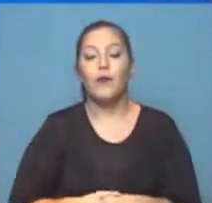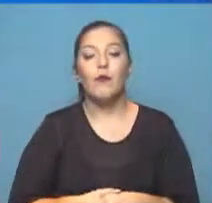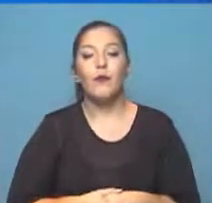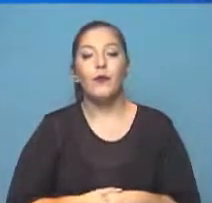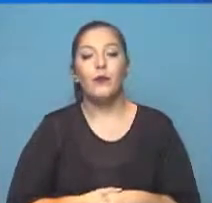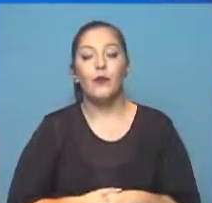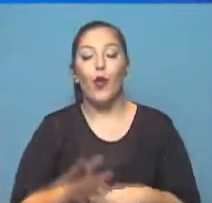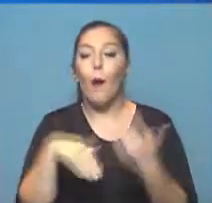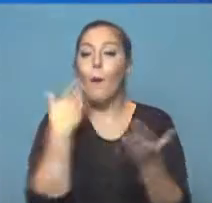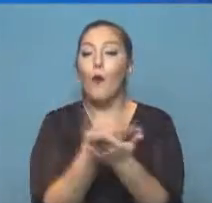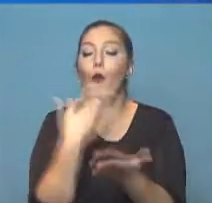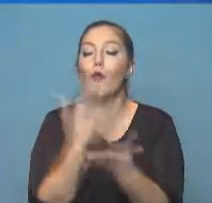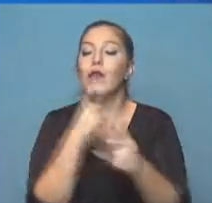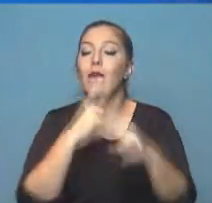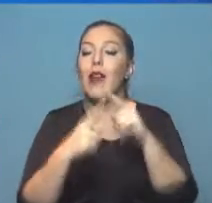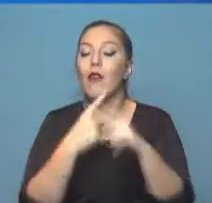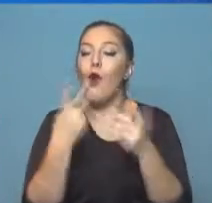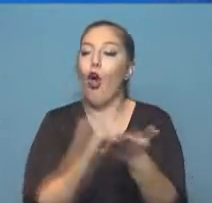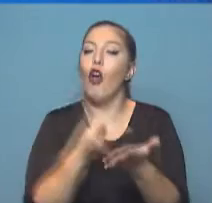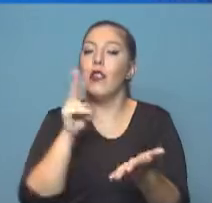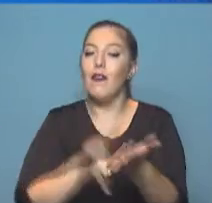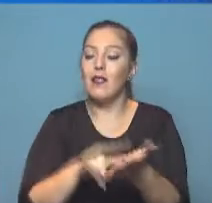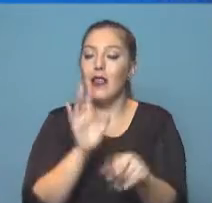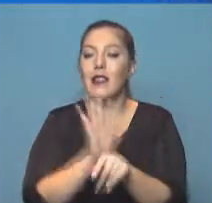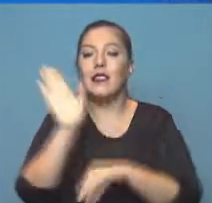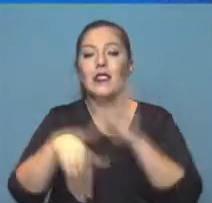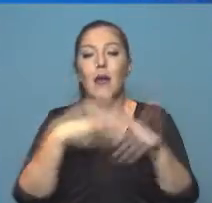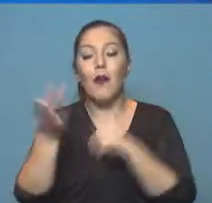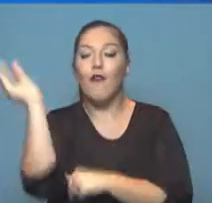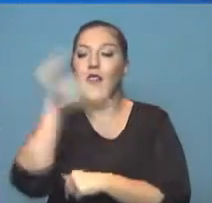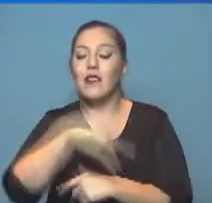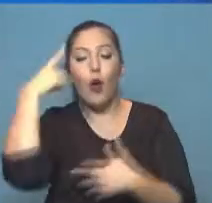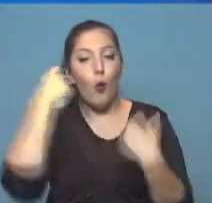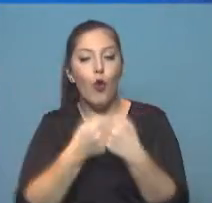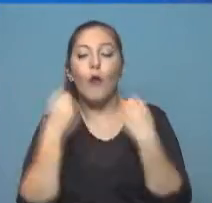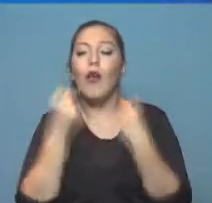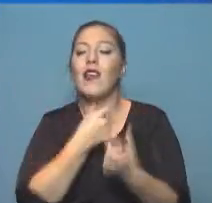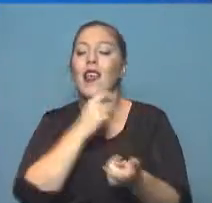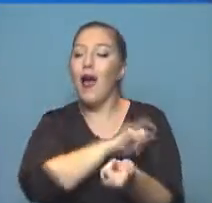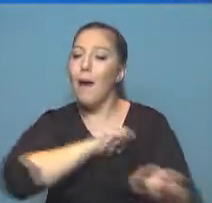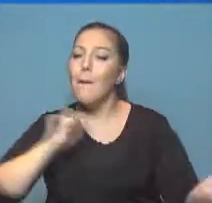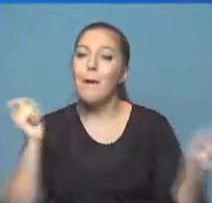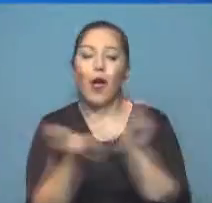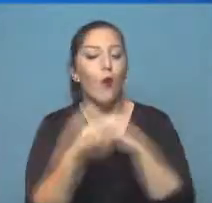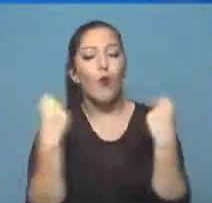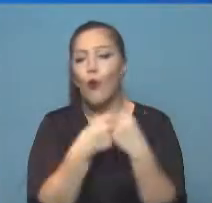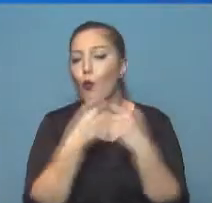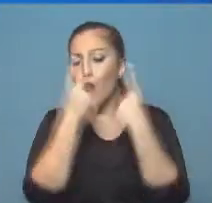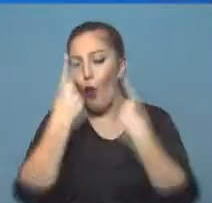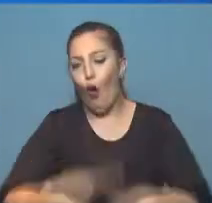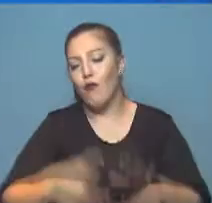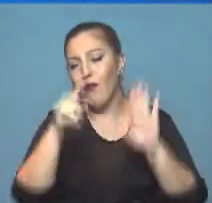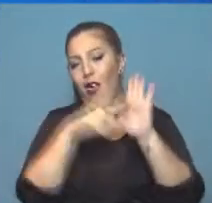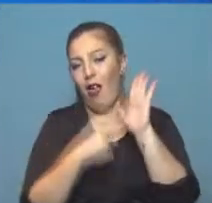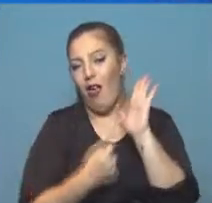sus propuestas de renegociar es llamar a que fracase el acuerdo, porque quiere modificar tantos puntos del acuerdo que